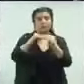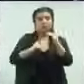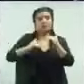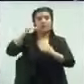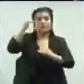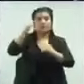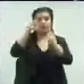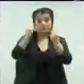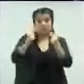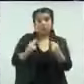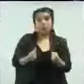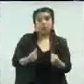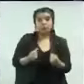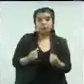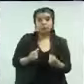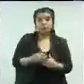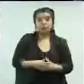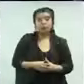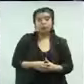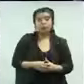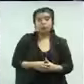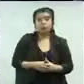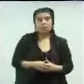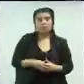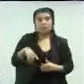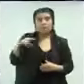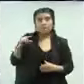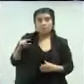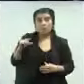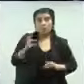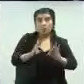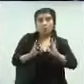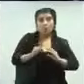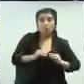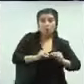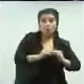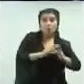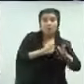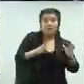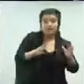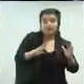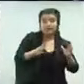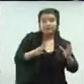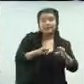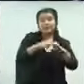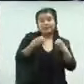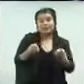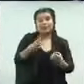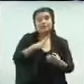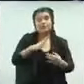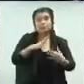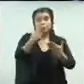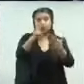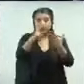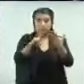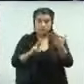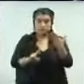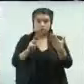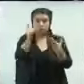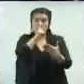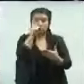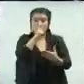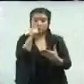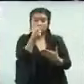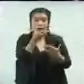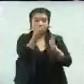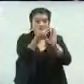asignación presupuestaria. Por un lado poco, por otro lado mucho, y teniendo recursos no vemos